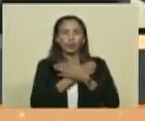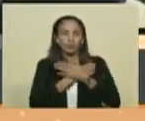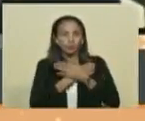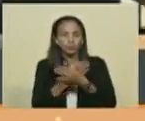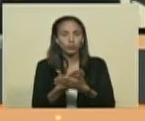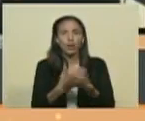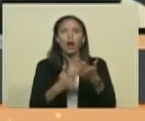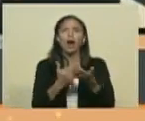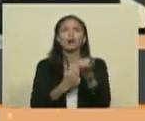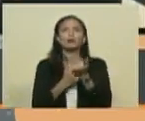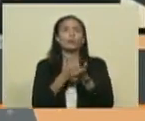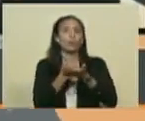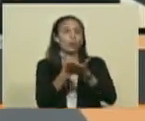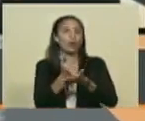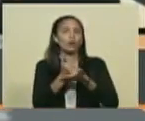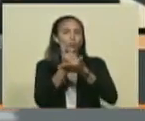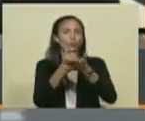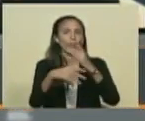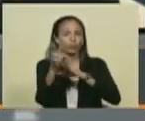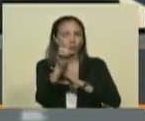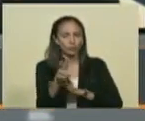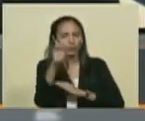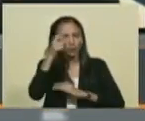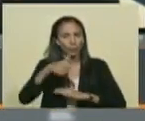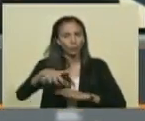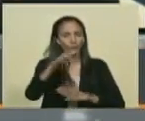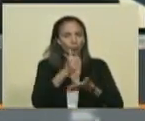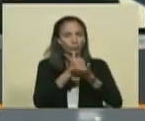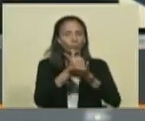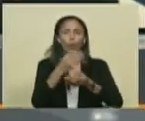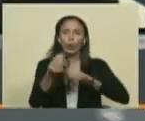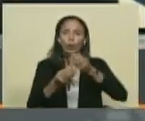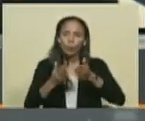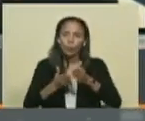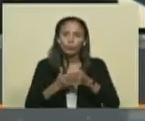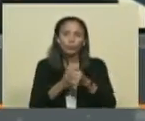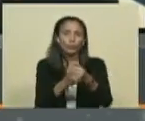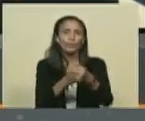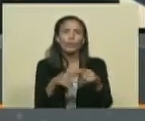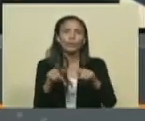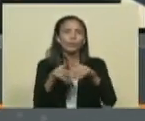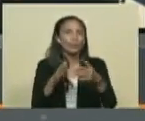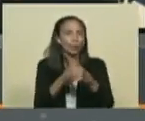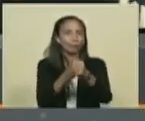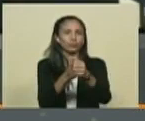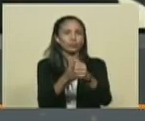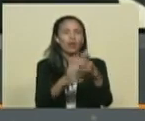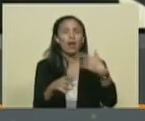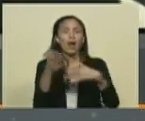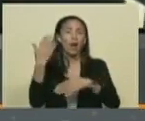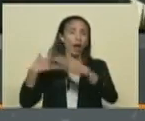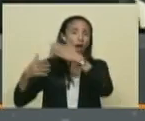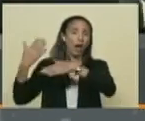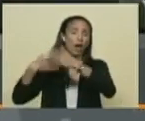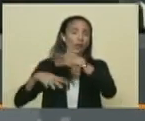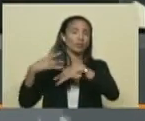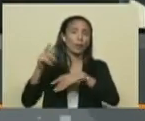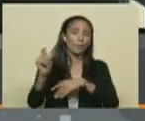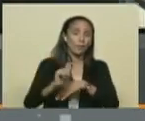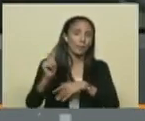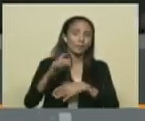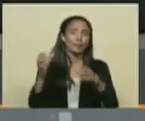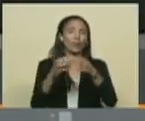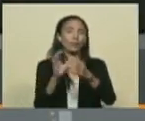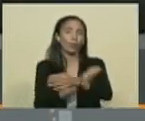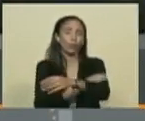Venezuela y ayudar a nuestro pueblo, precisamente en la consecución de acuerdos que pongan fin a lo que fue la violencia de la extrema